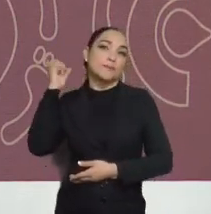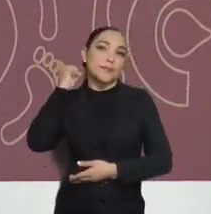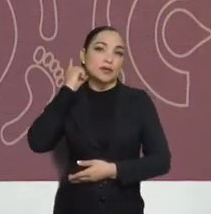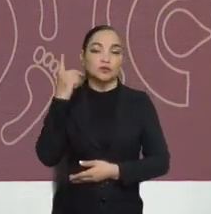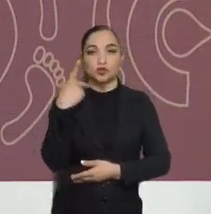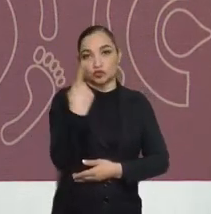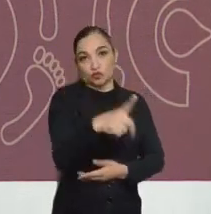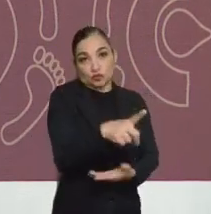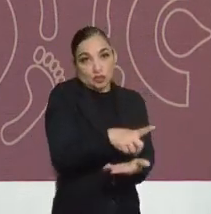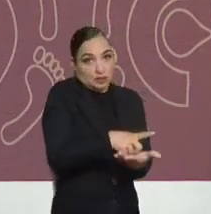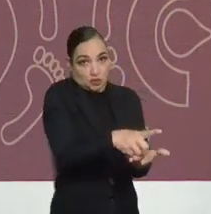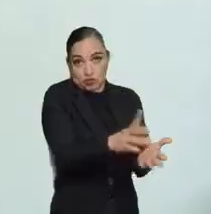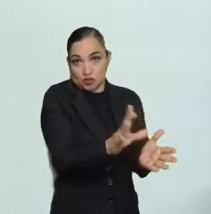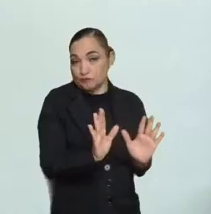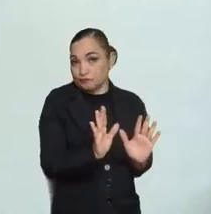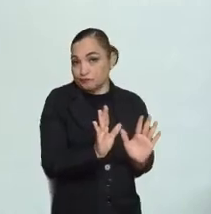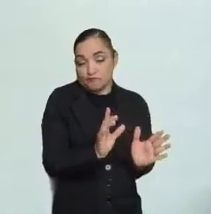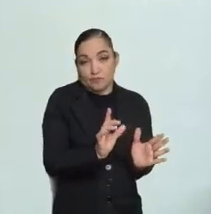legales.